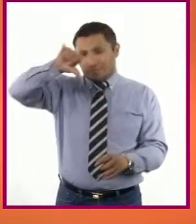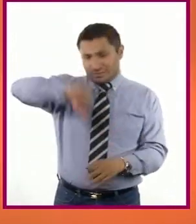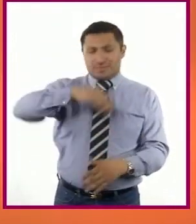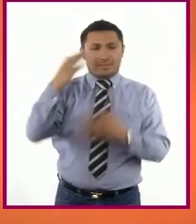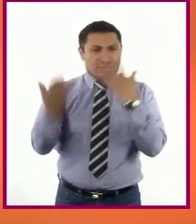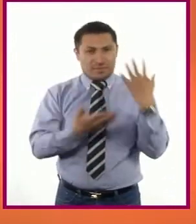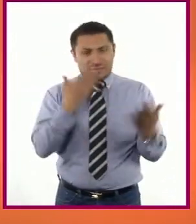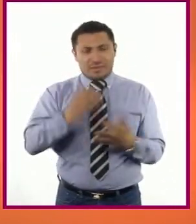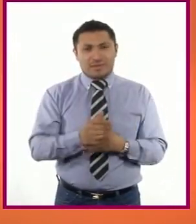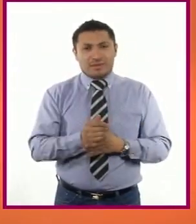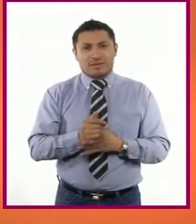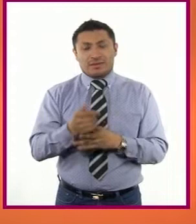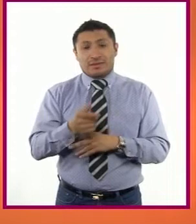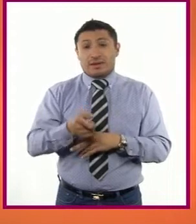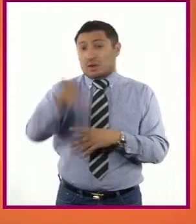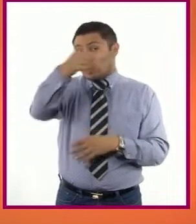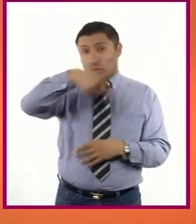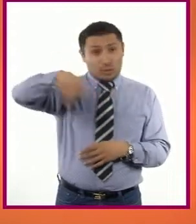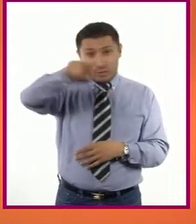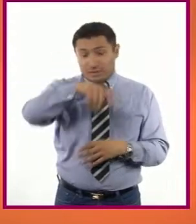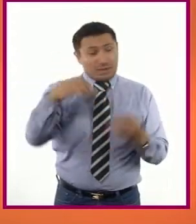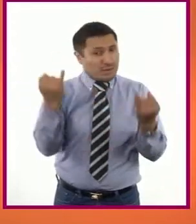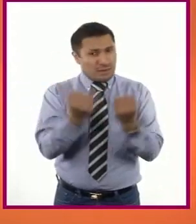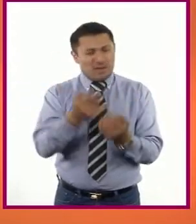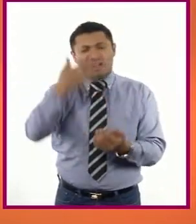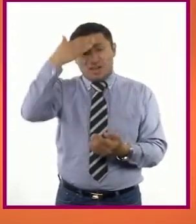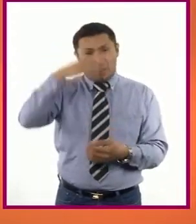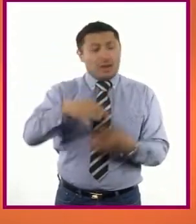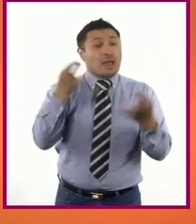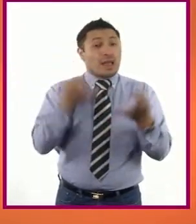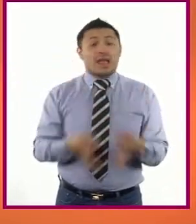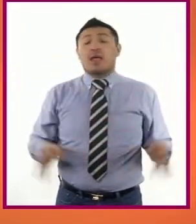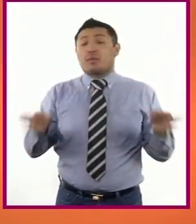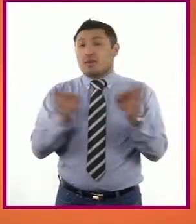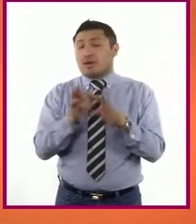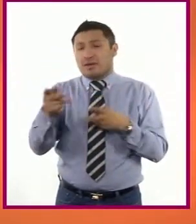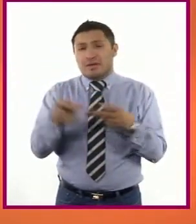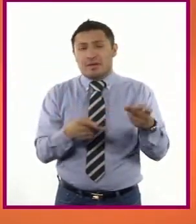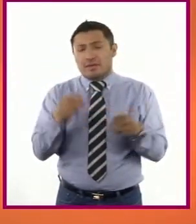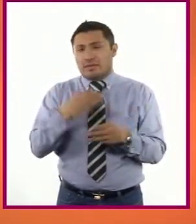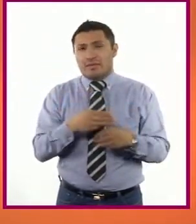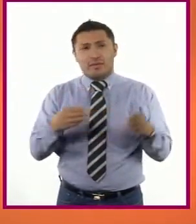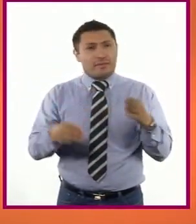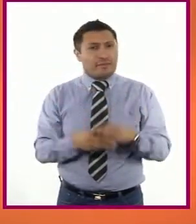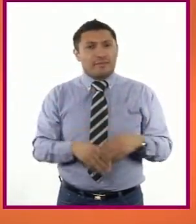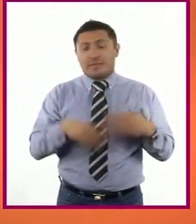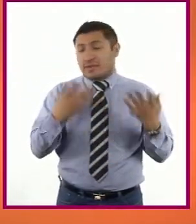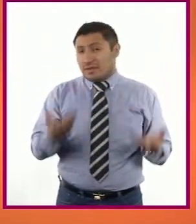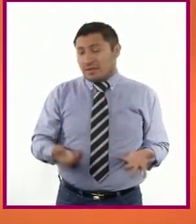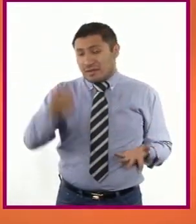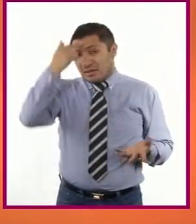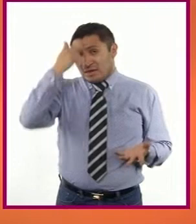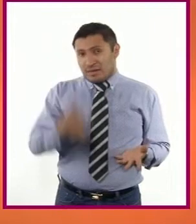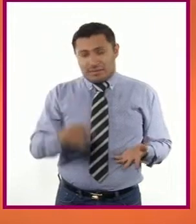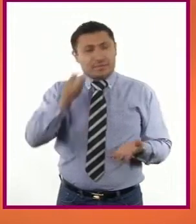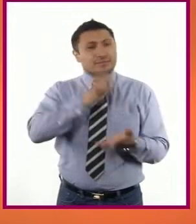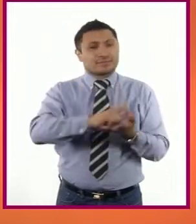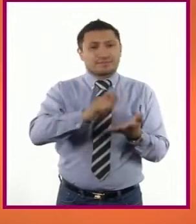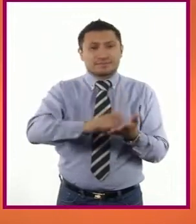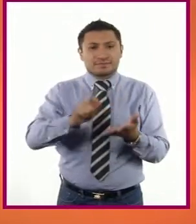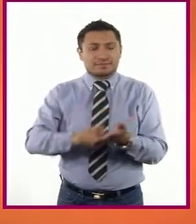estudiar. Ustedes en casa saben que es importante tener a la mano los materiales necesarios para hacer las